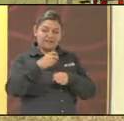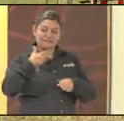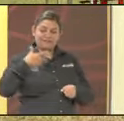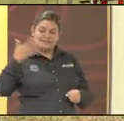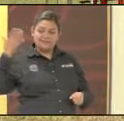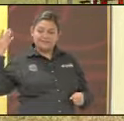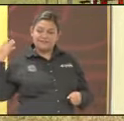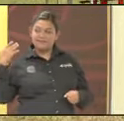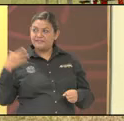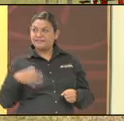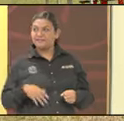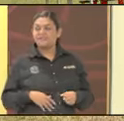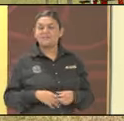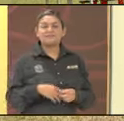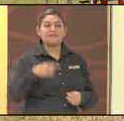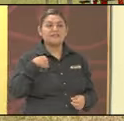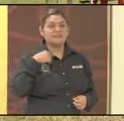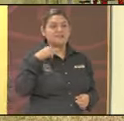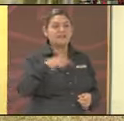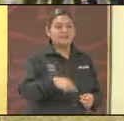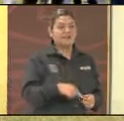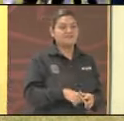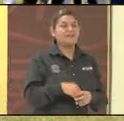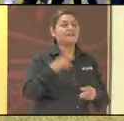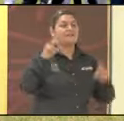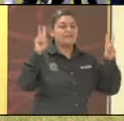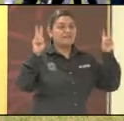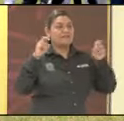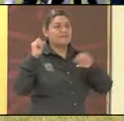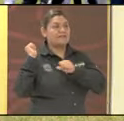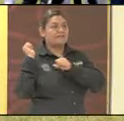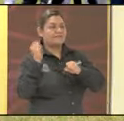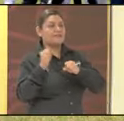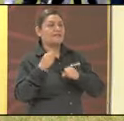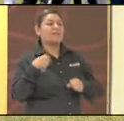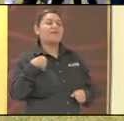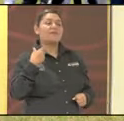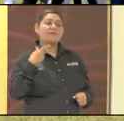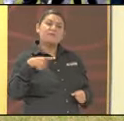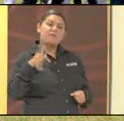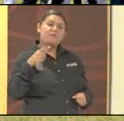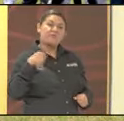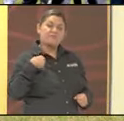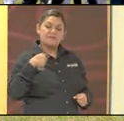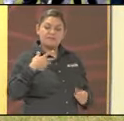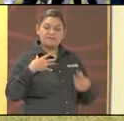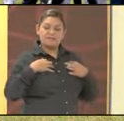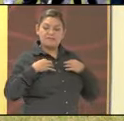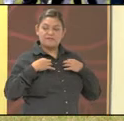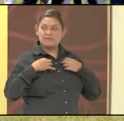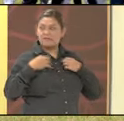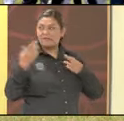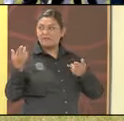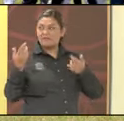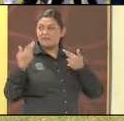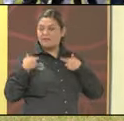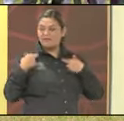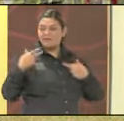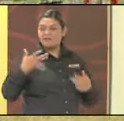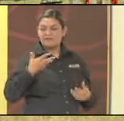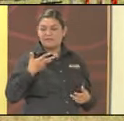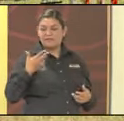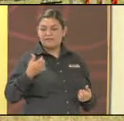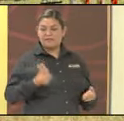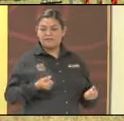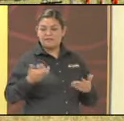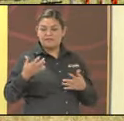cuando estaba ahí en el tema del béisbol. Pero miren, la camisa que tengo fue la que me dieron aquí ahora que le mandamos